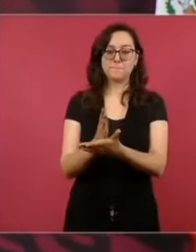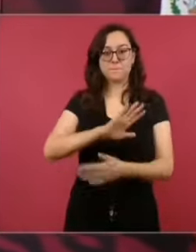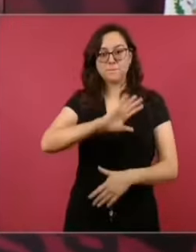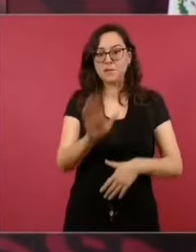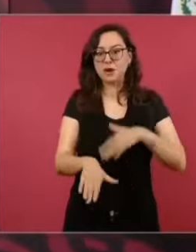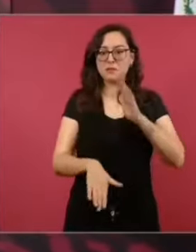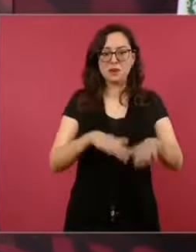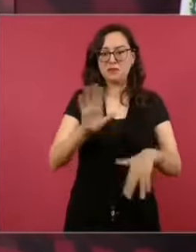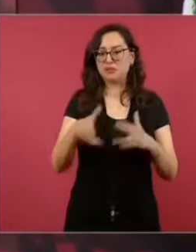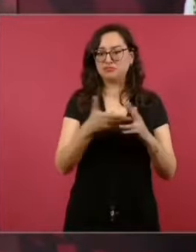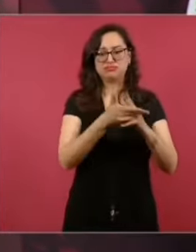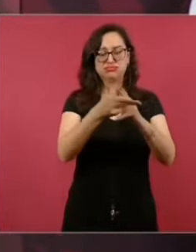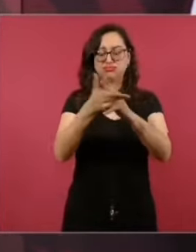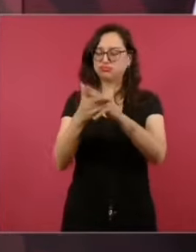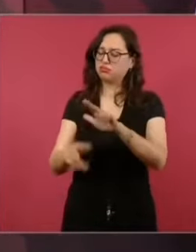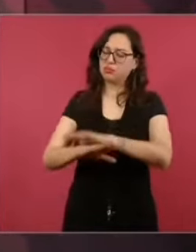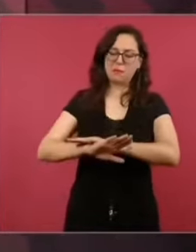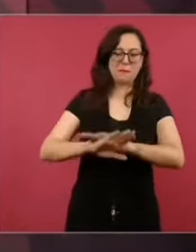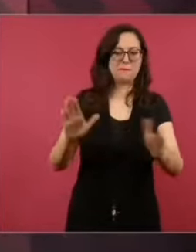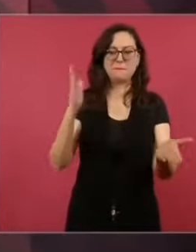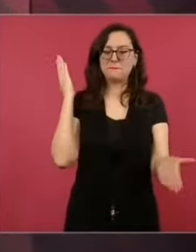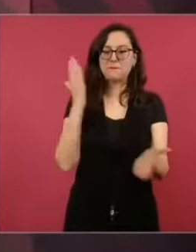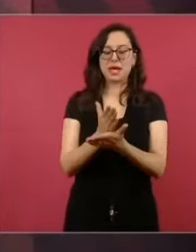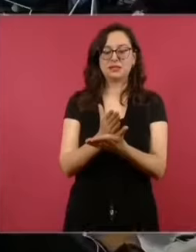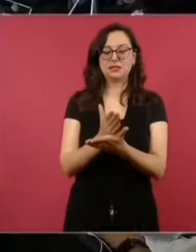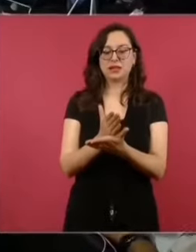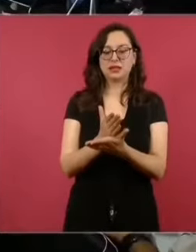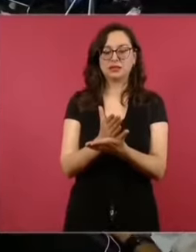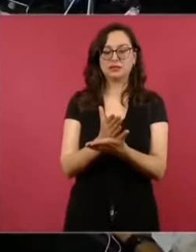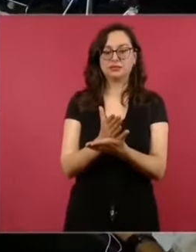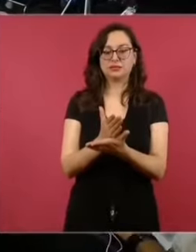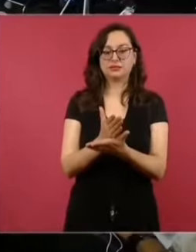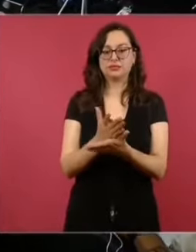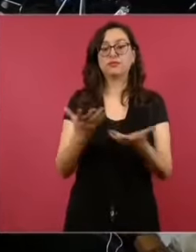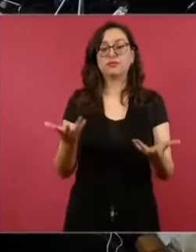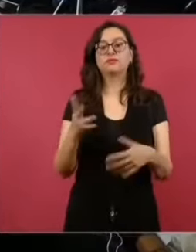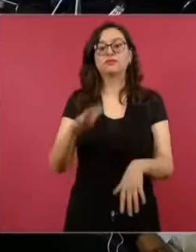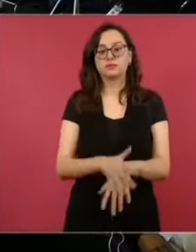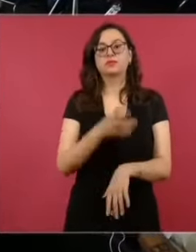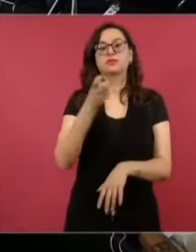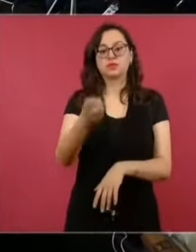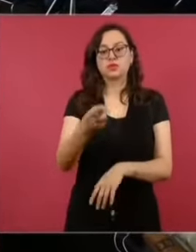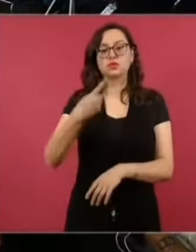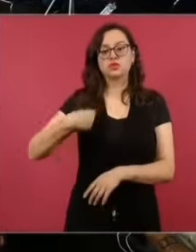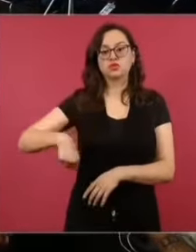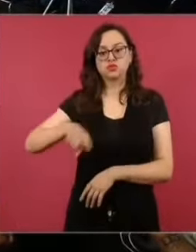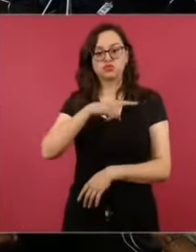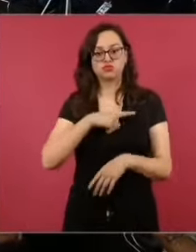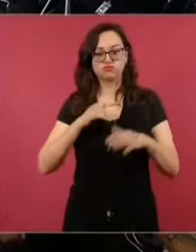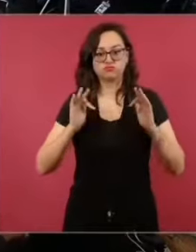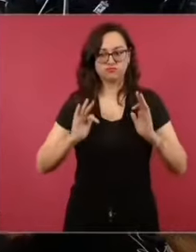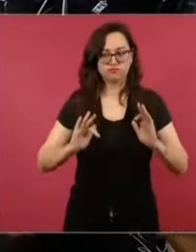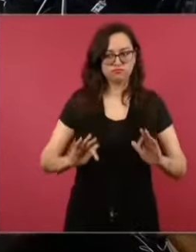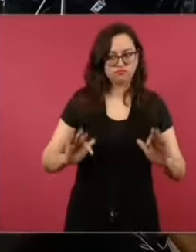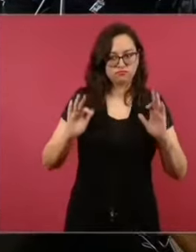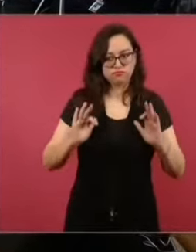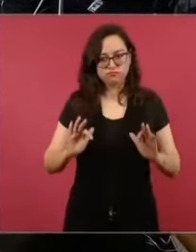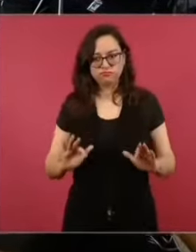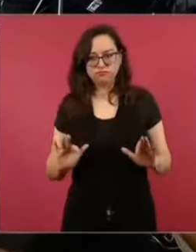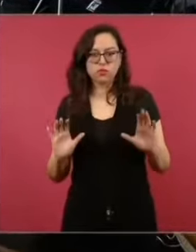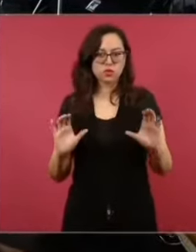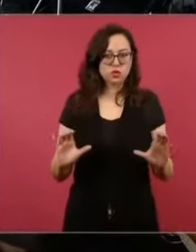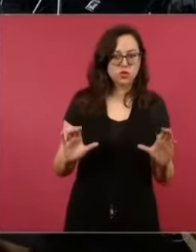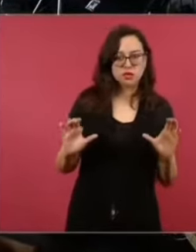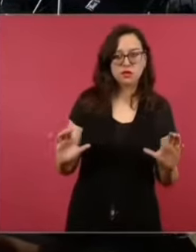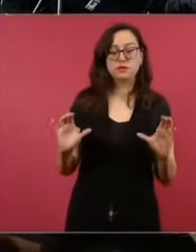fallecidos, muertos, asesinados en Gaza. Y por eso hemos actuado con mucha prudencia.